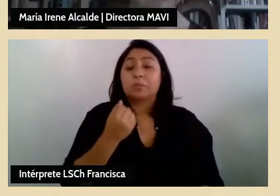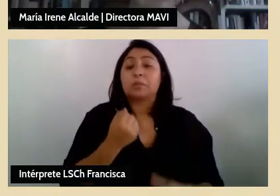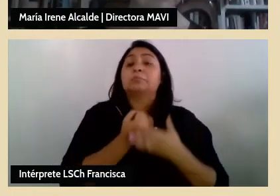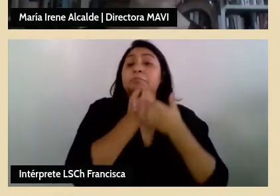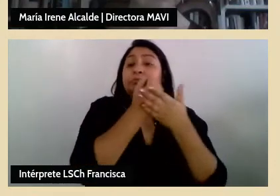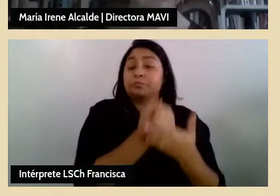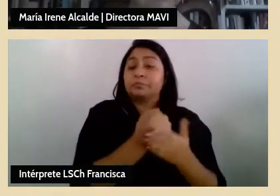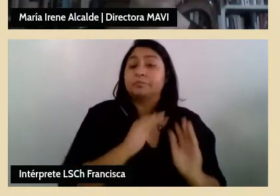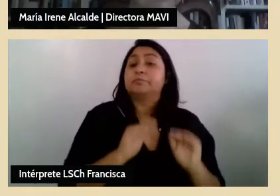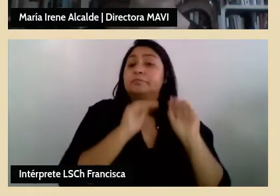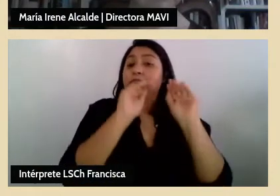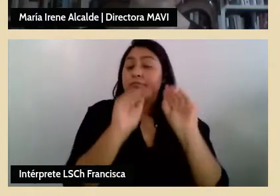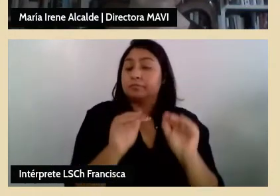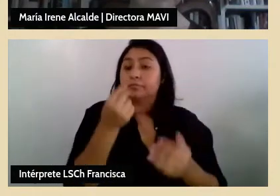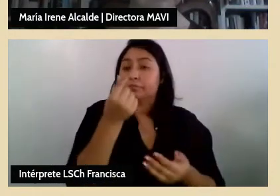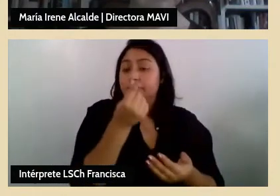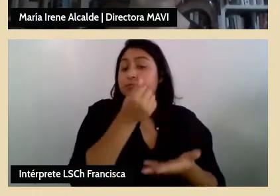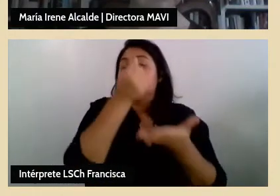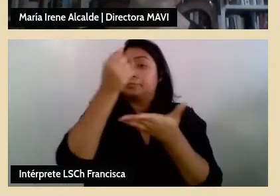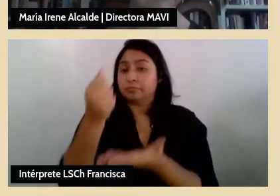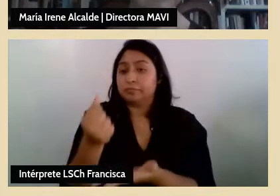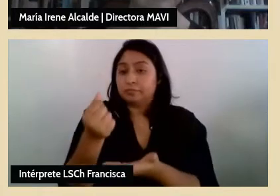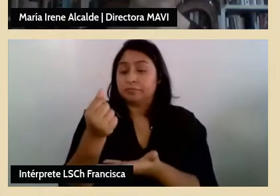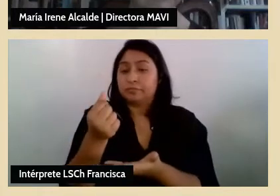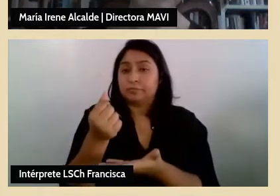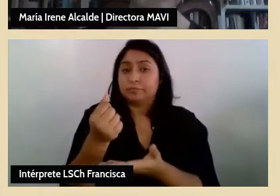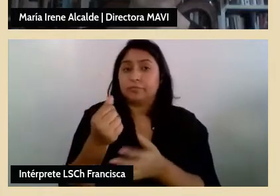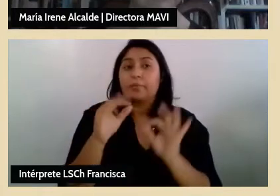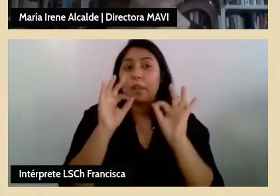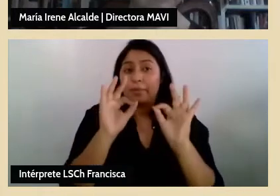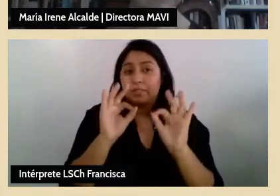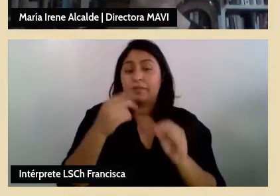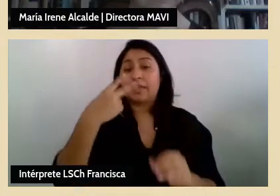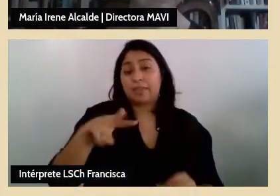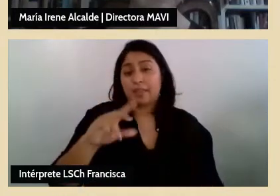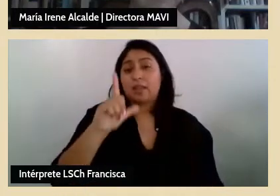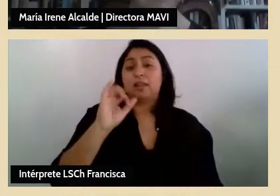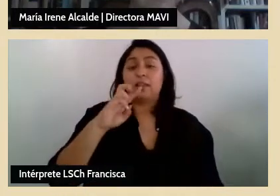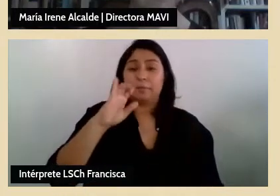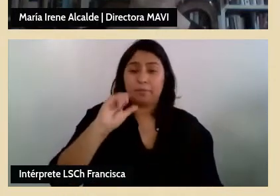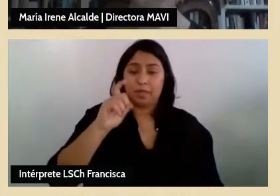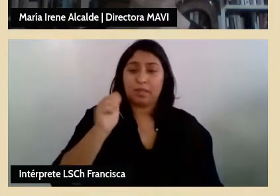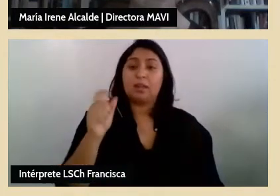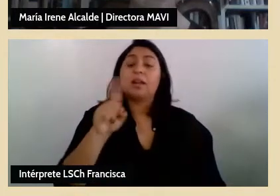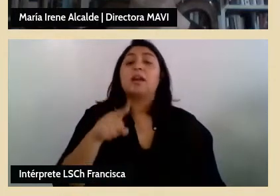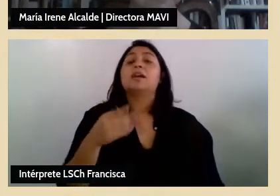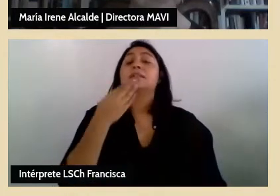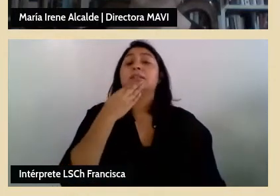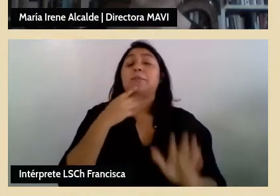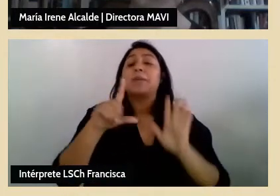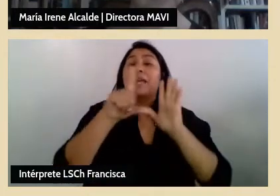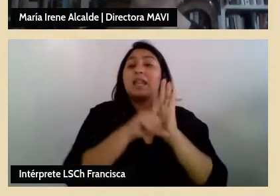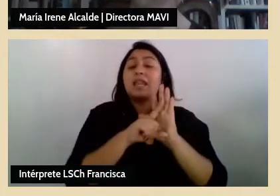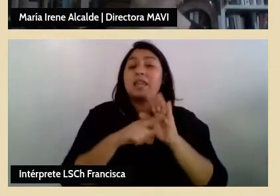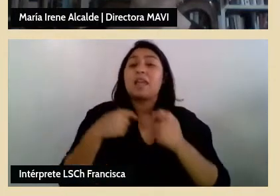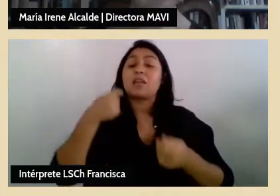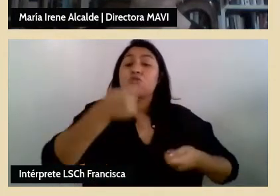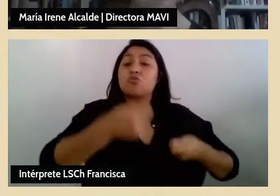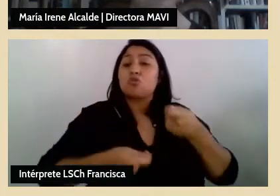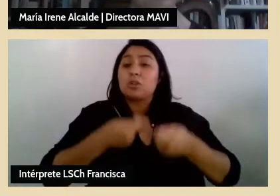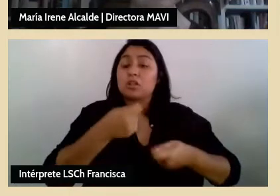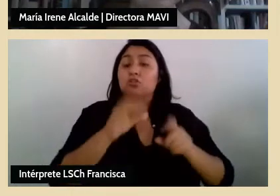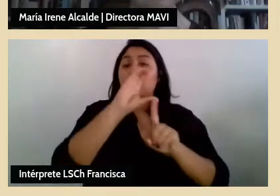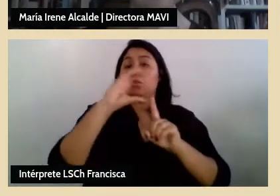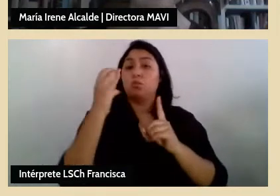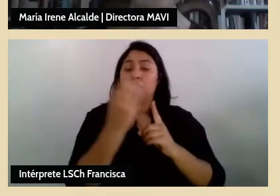y el financiamiento específicamente de LIPIGAS y la Ley de Donaciones Culturales y también con el programa de apoyo a